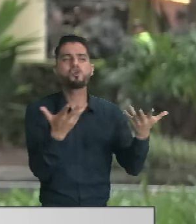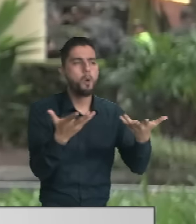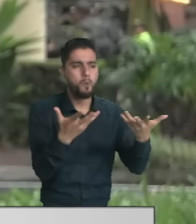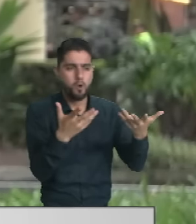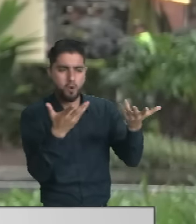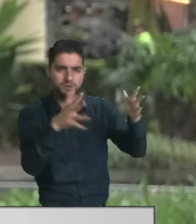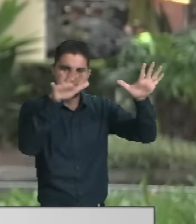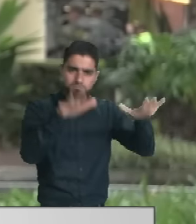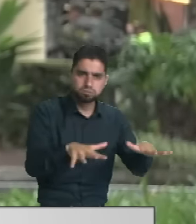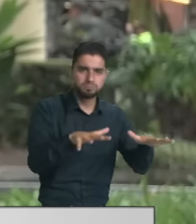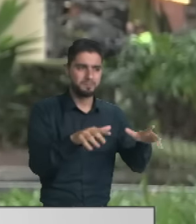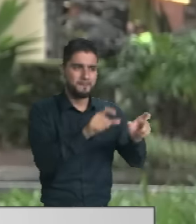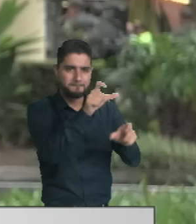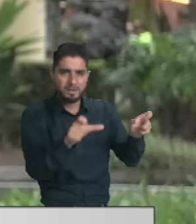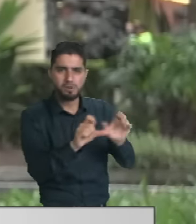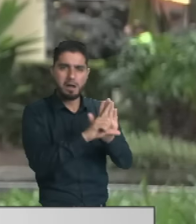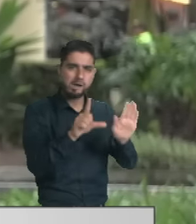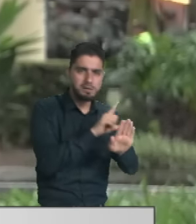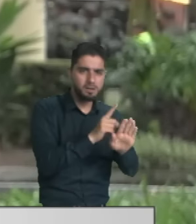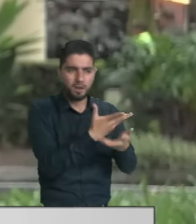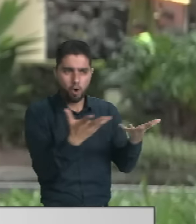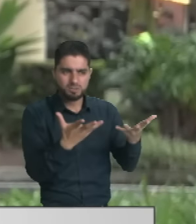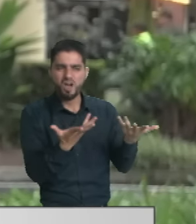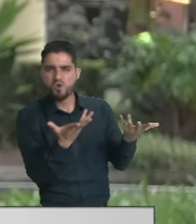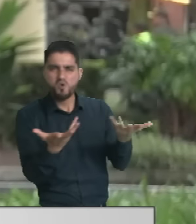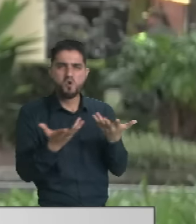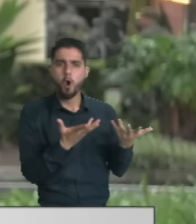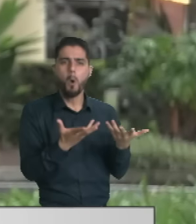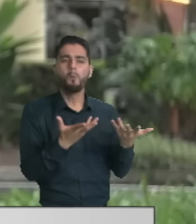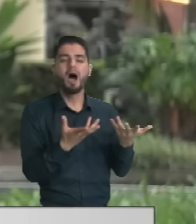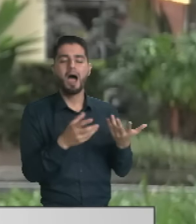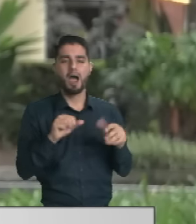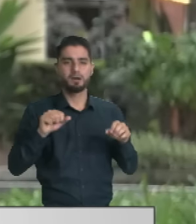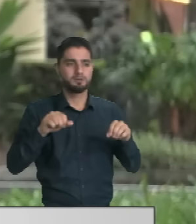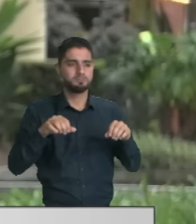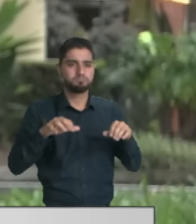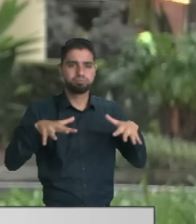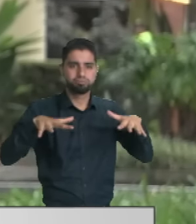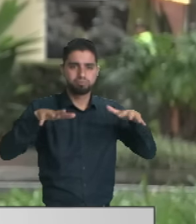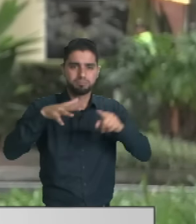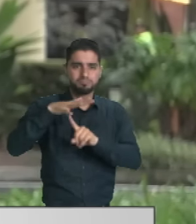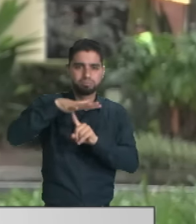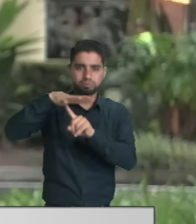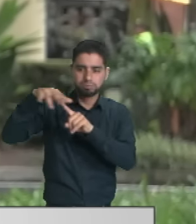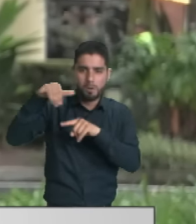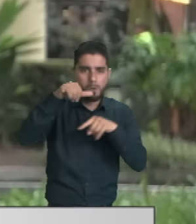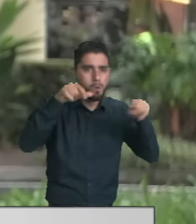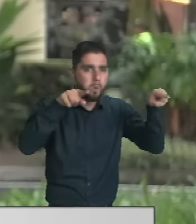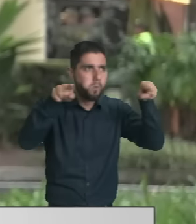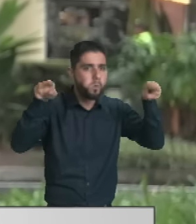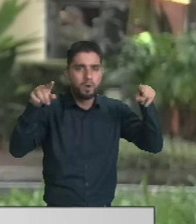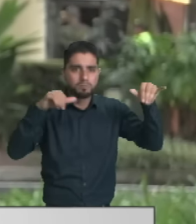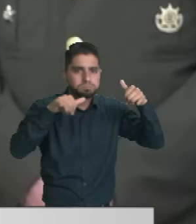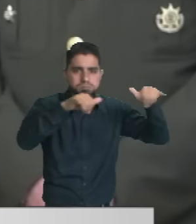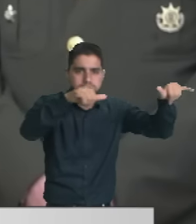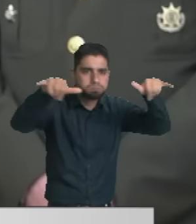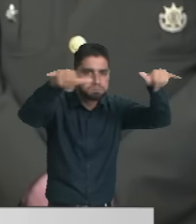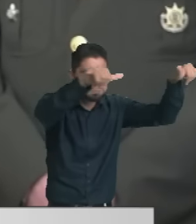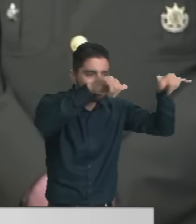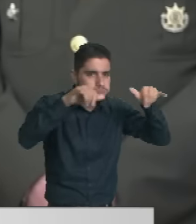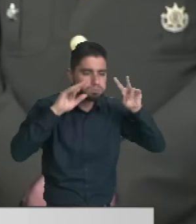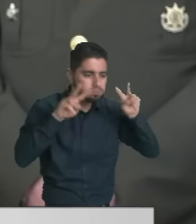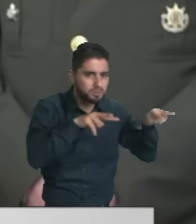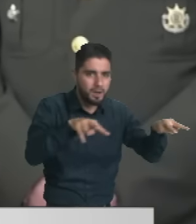Policía Nacional va a presentar un proyecto de ley ante el Congreso de la República para reglamentar estos artefactos.